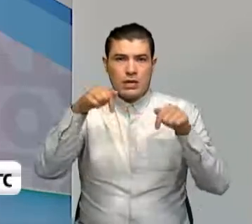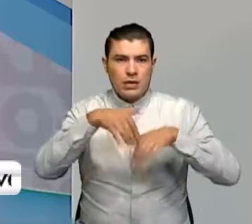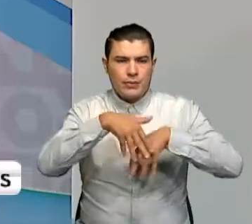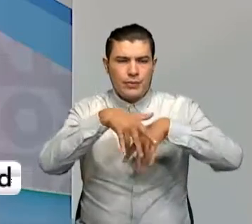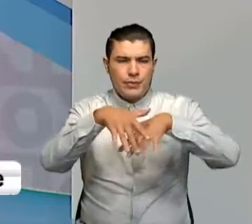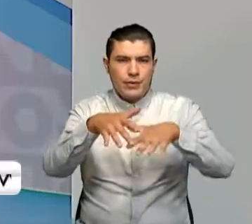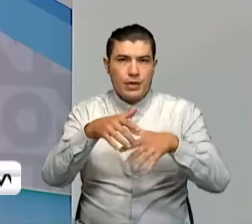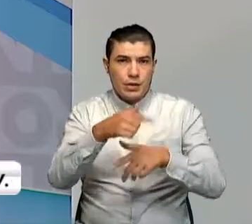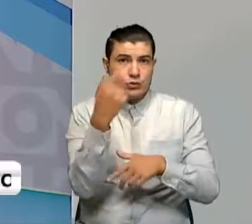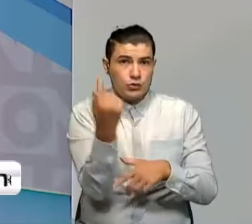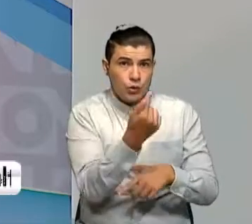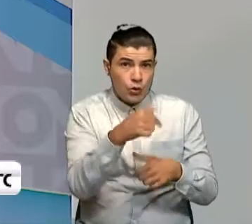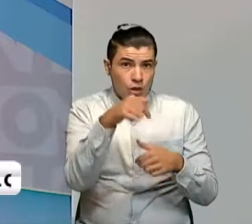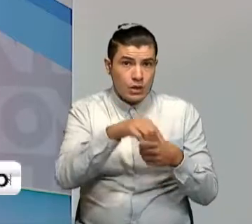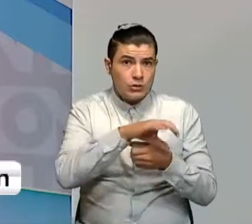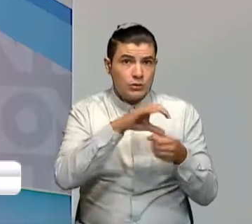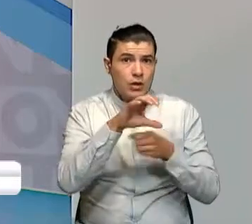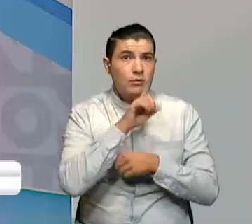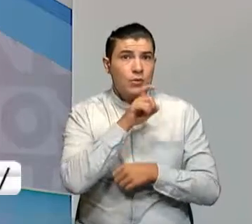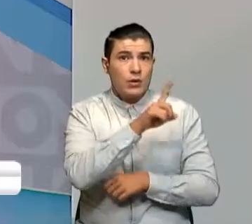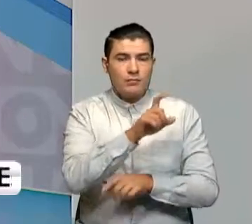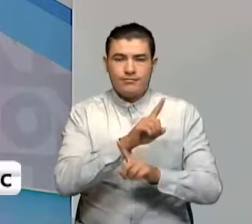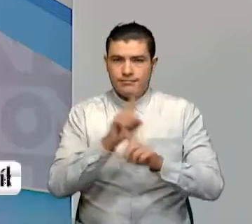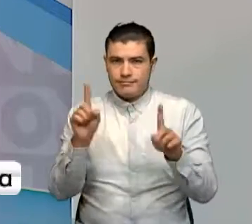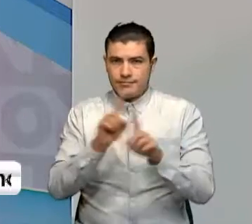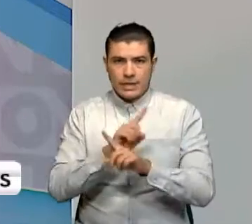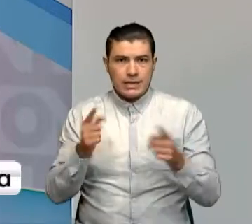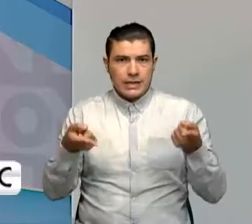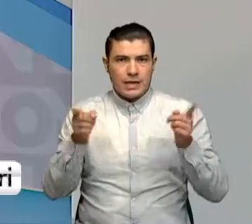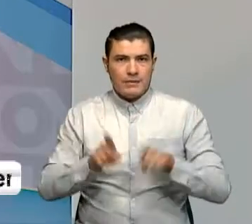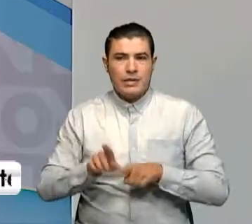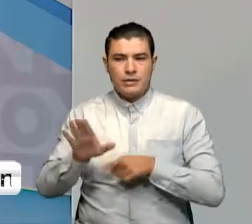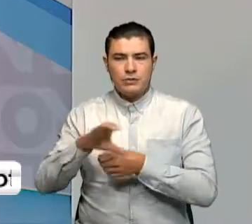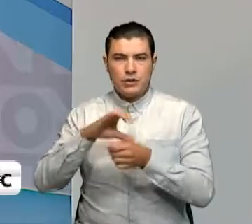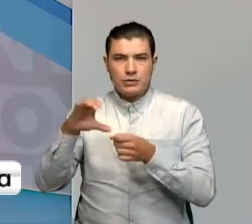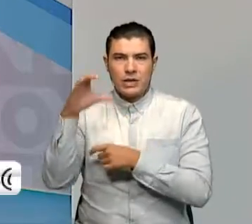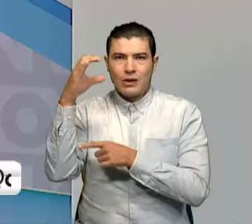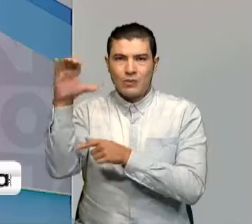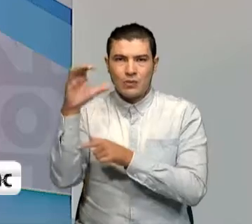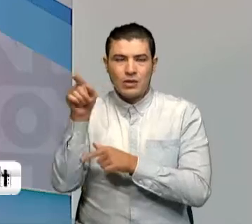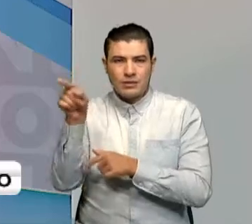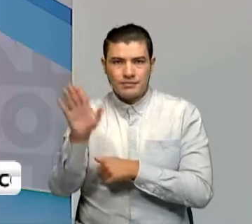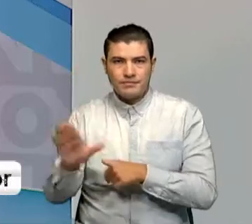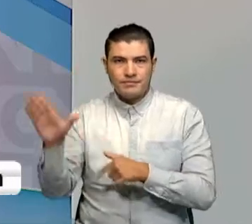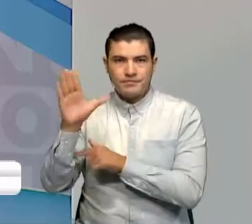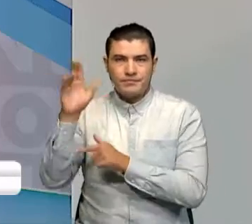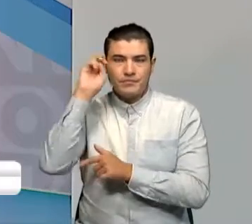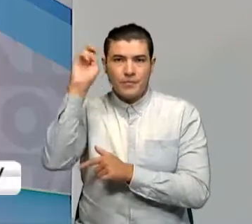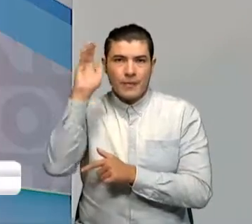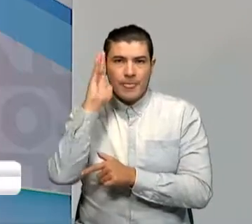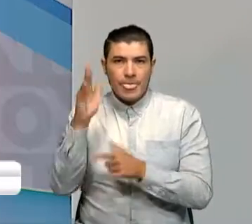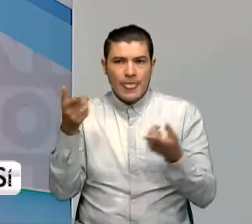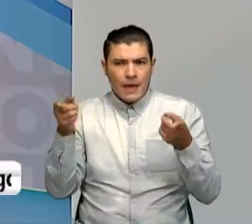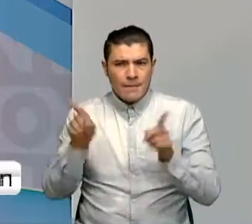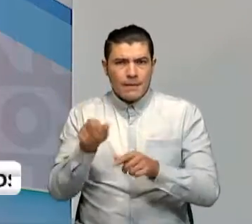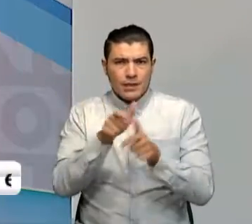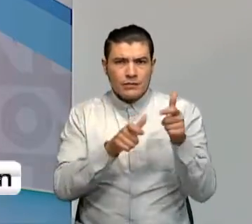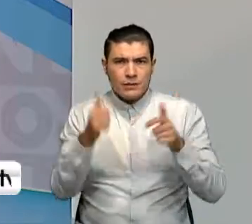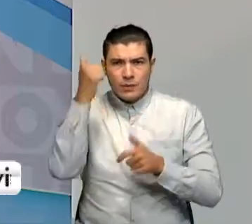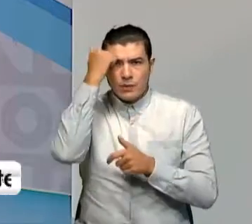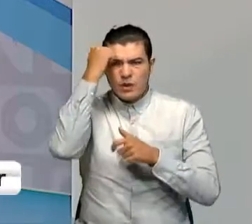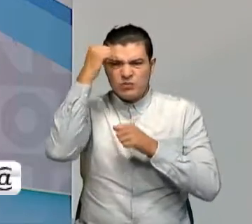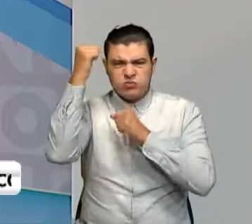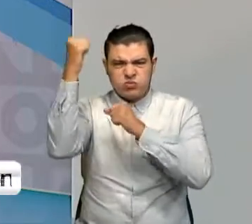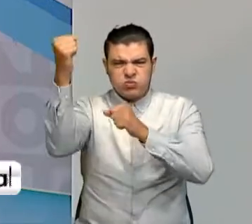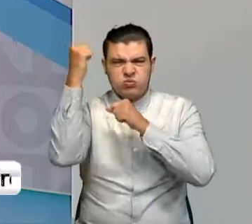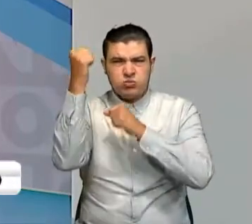no solamente fue en buscar bandas donde se concentraron los docentes también en la capital del norte de santander estuvieron alentando a sus compañeros que han sido